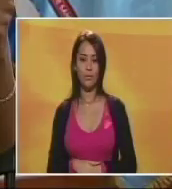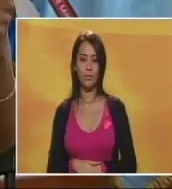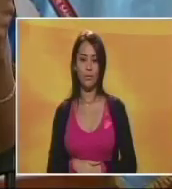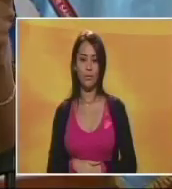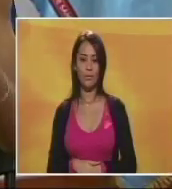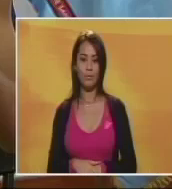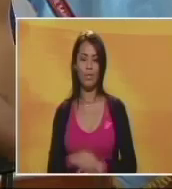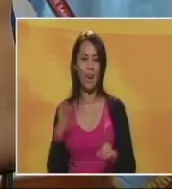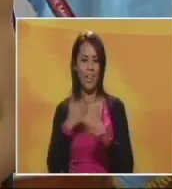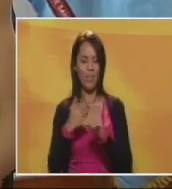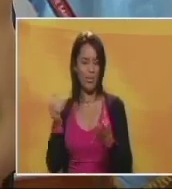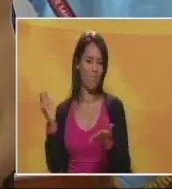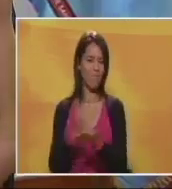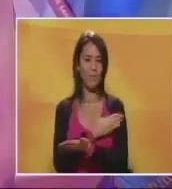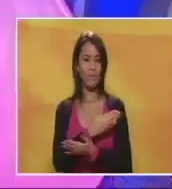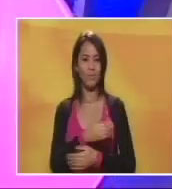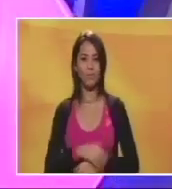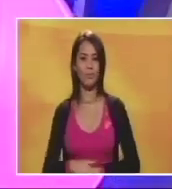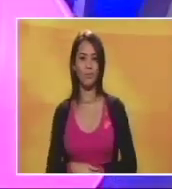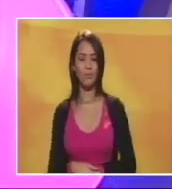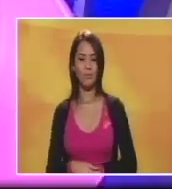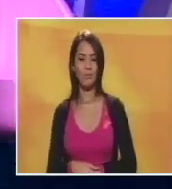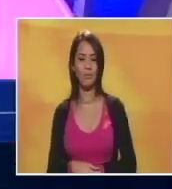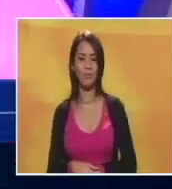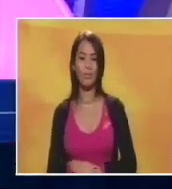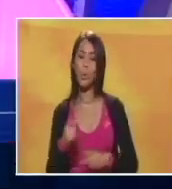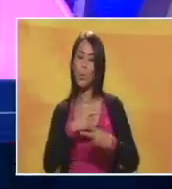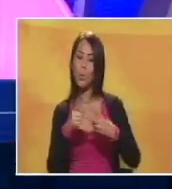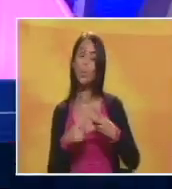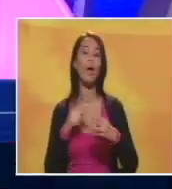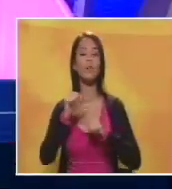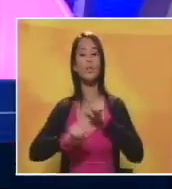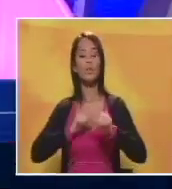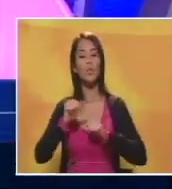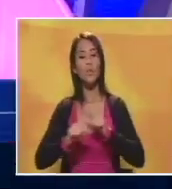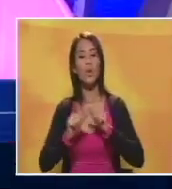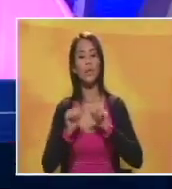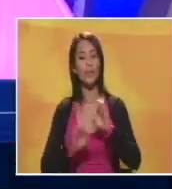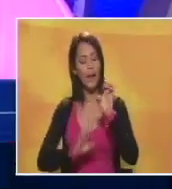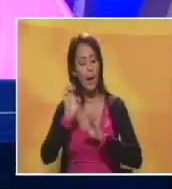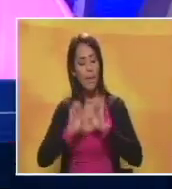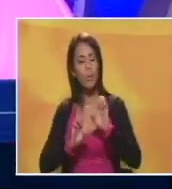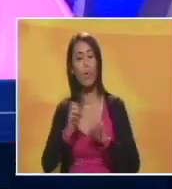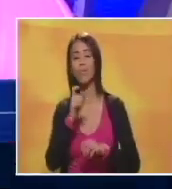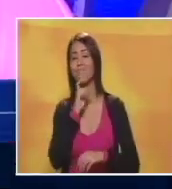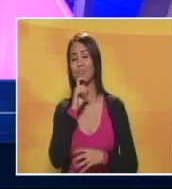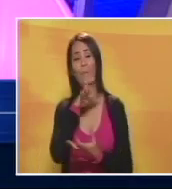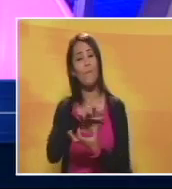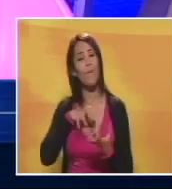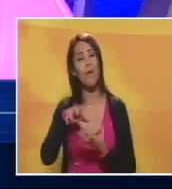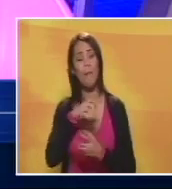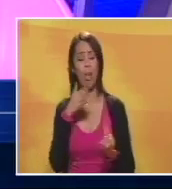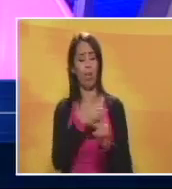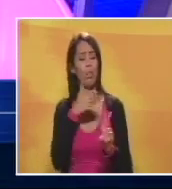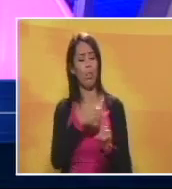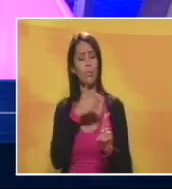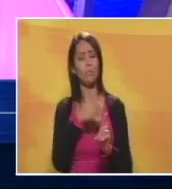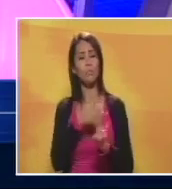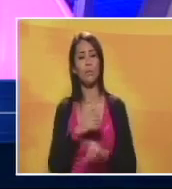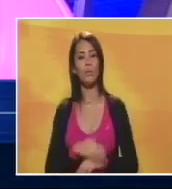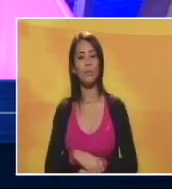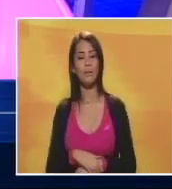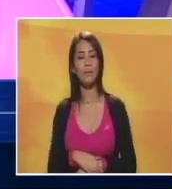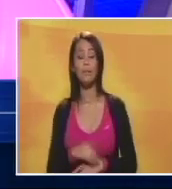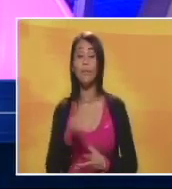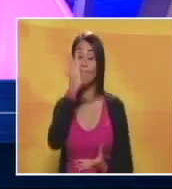Al acoso, sácalo del juego. Diversas asociaciones que han estudiado la compleja problemática del bullying han concluido